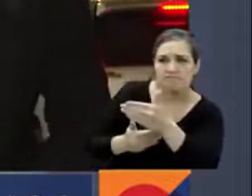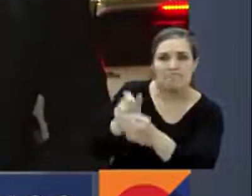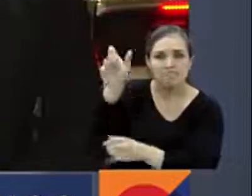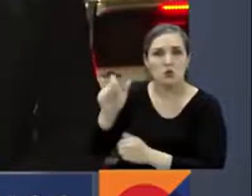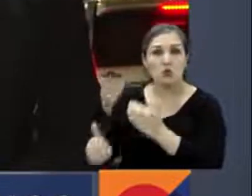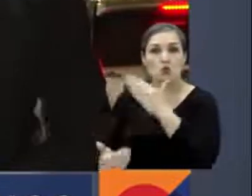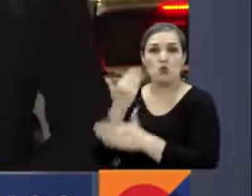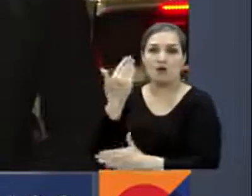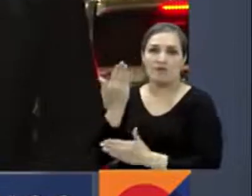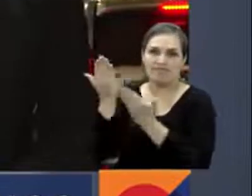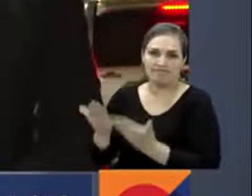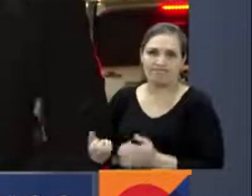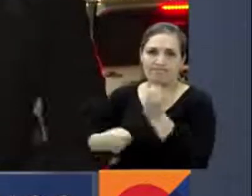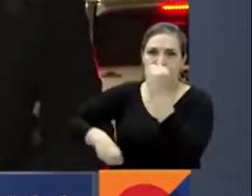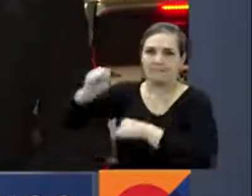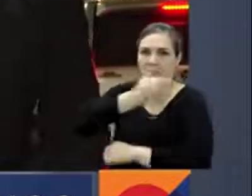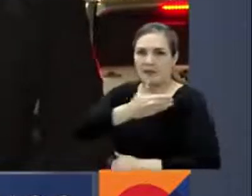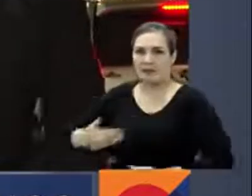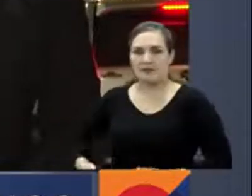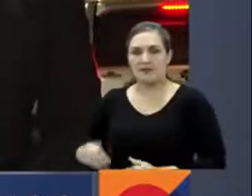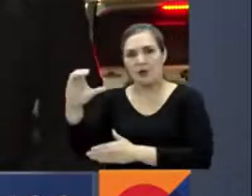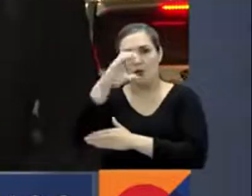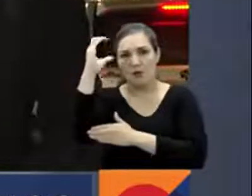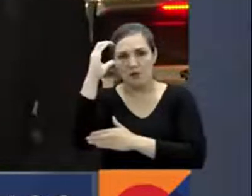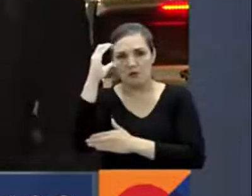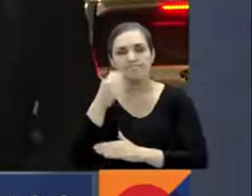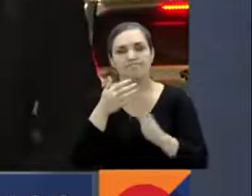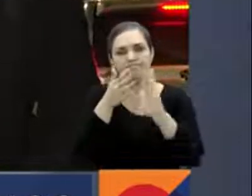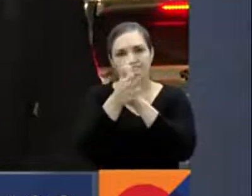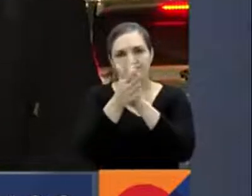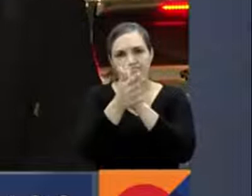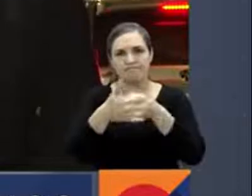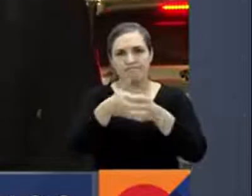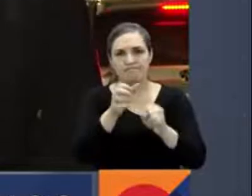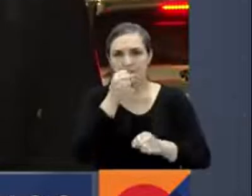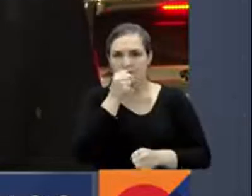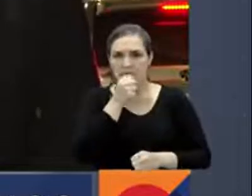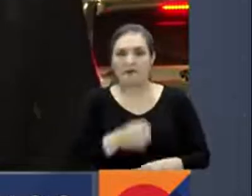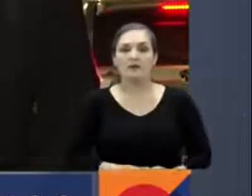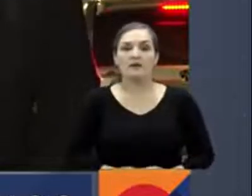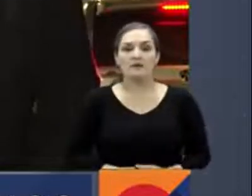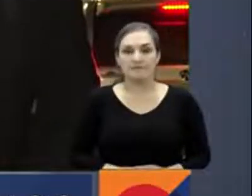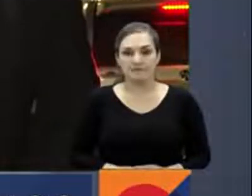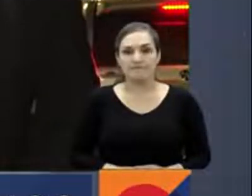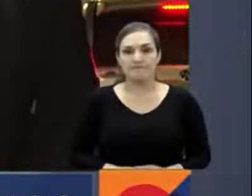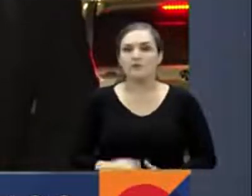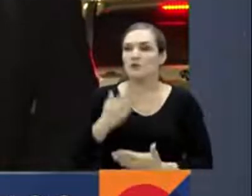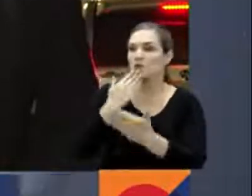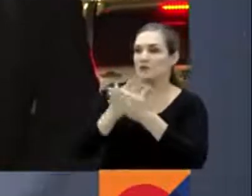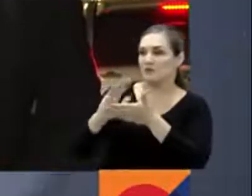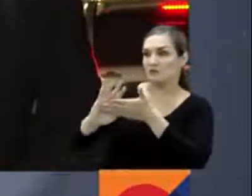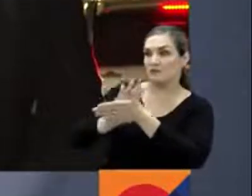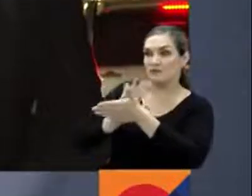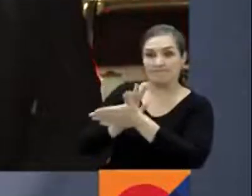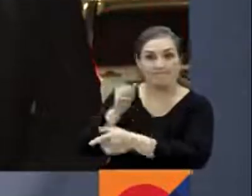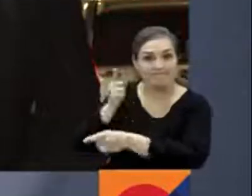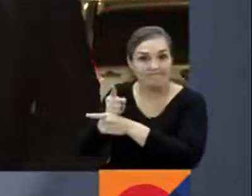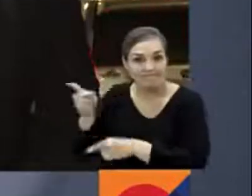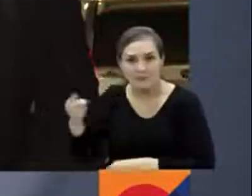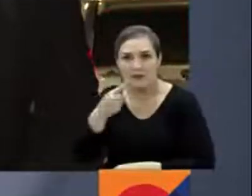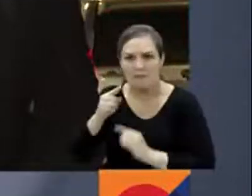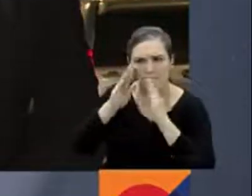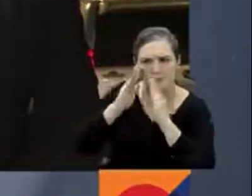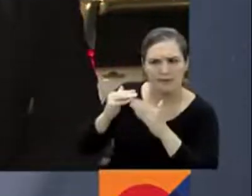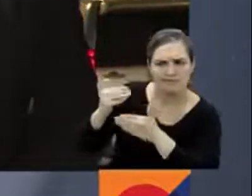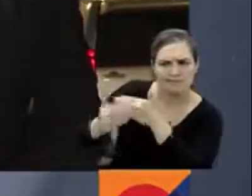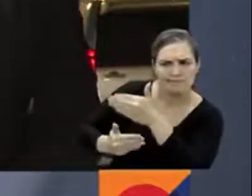nuevo presidente electo de Colombia, Luisa Barberi, RTVC Noticias Conectados 24/7. Luisa, muchas gracias y como usted lo ha dicho, estaremos muy